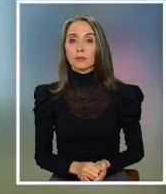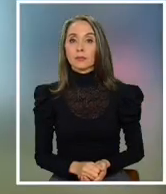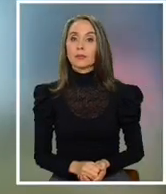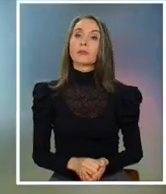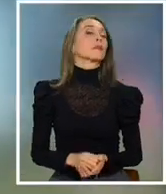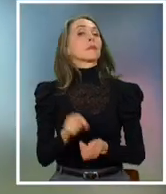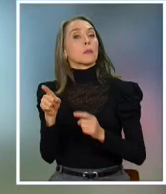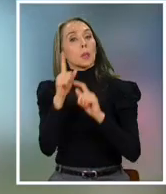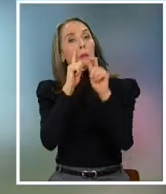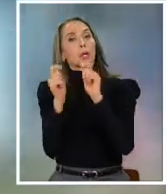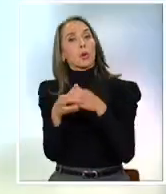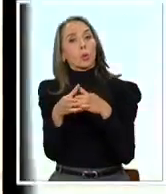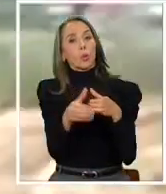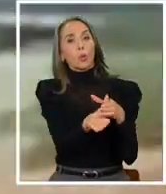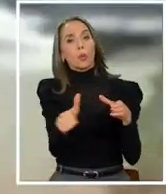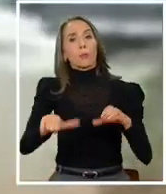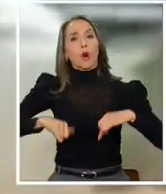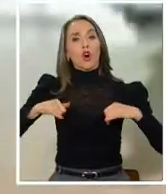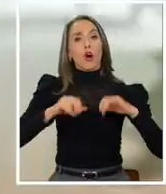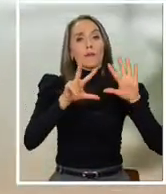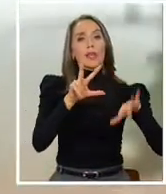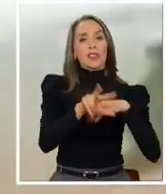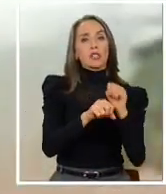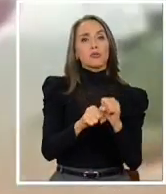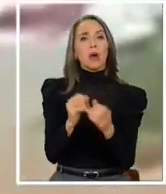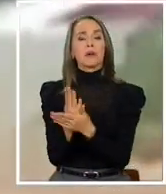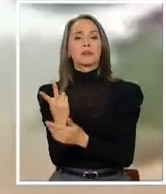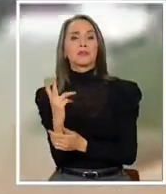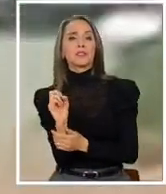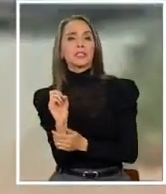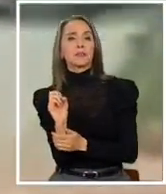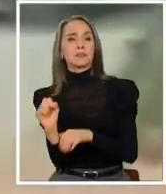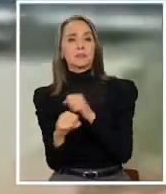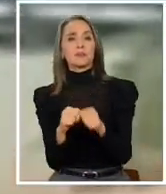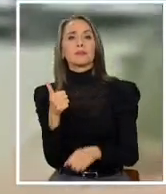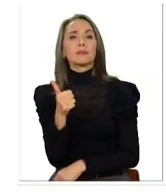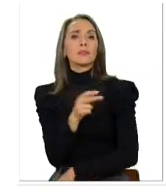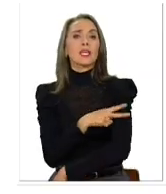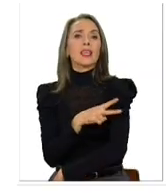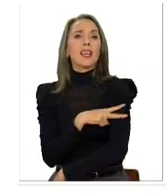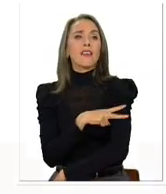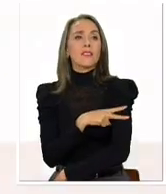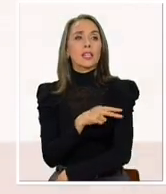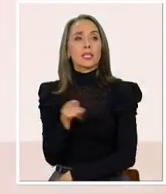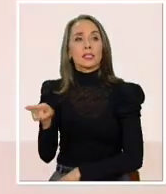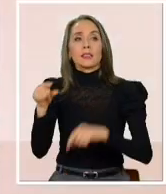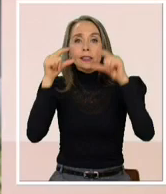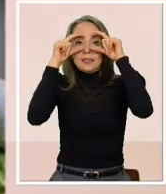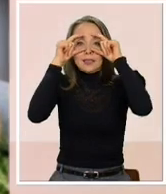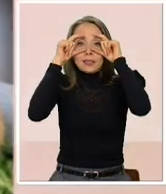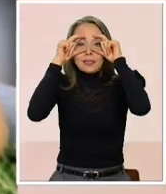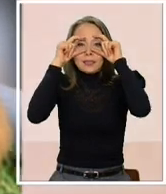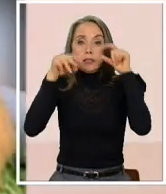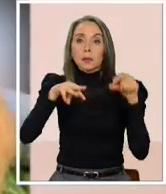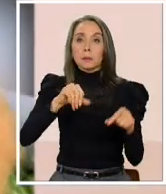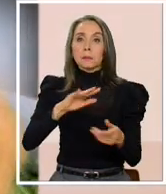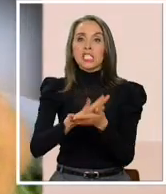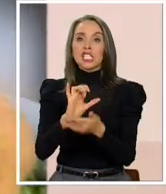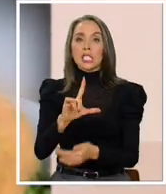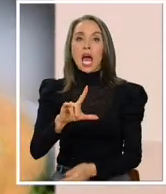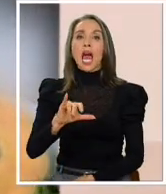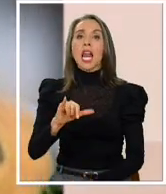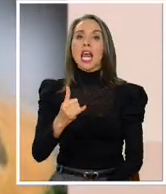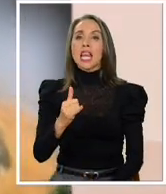Era una peligrosa banda de jóvenes entre 18 a 20 años, cuyo cabecilla, según la PDI, era él, Michael Jeremy